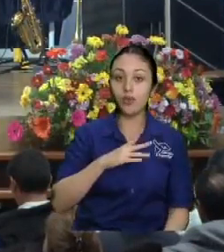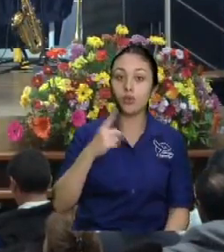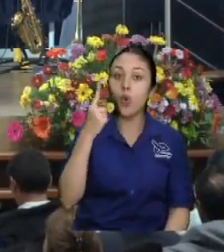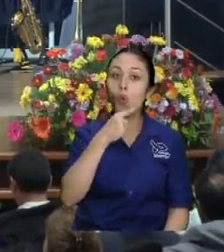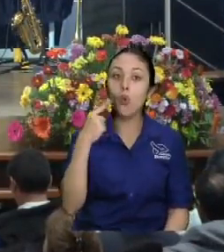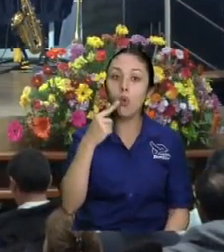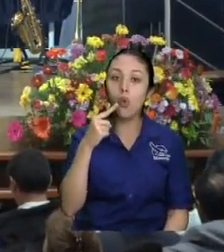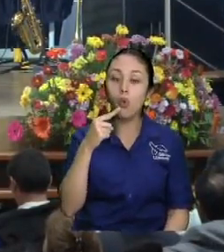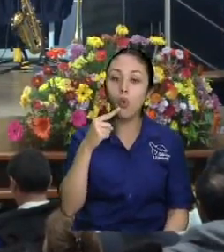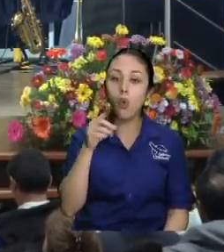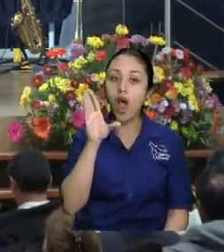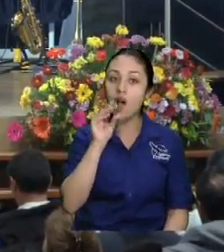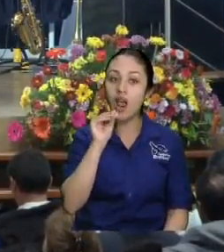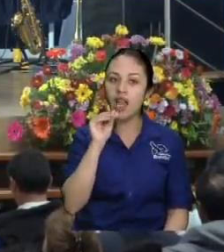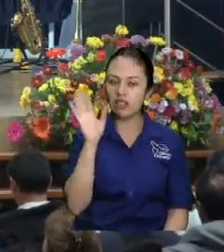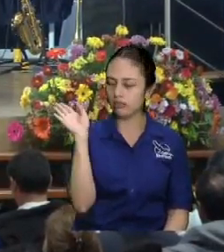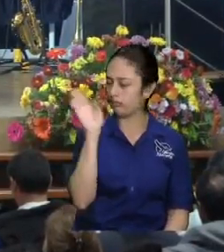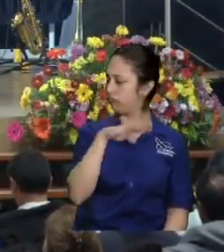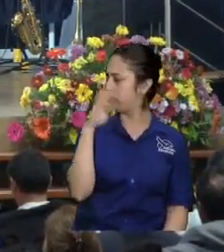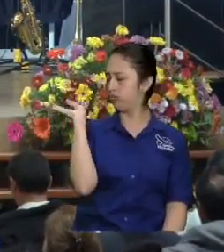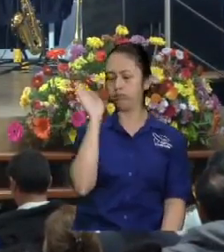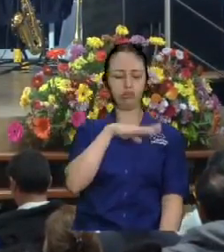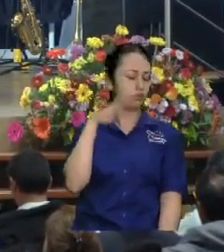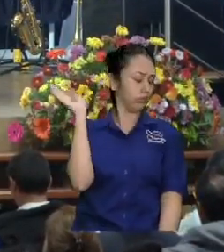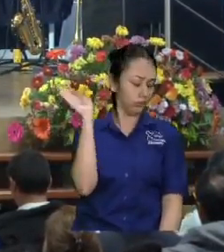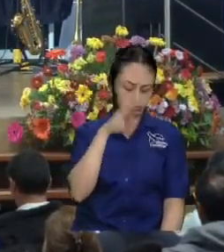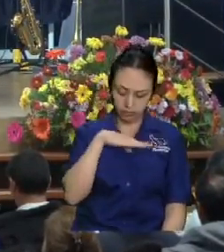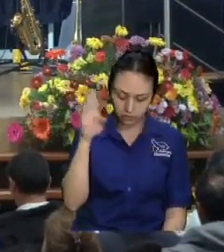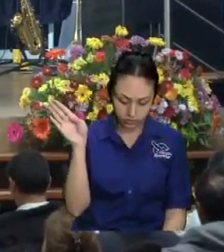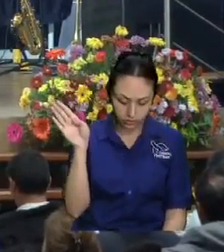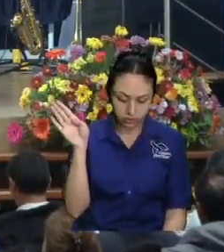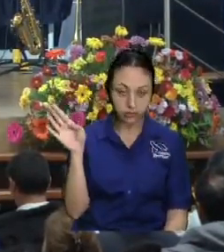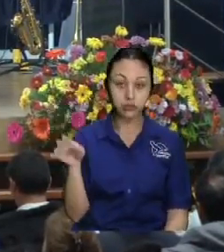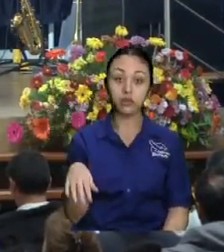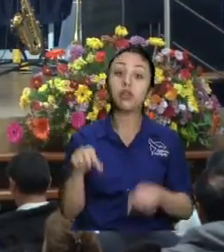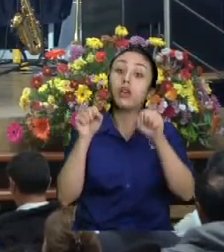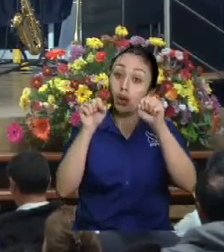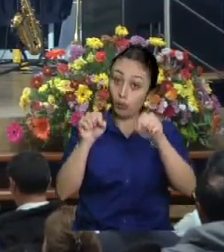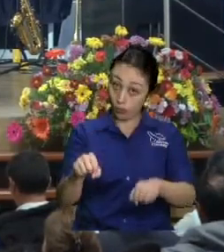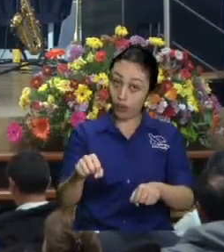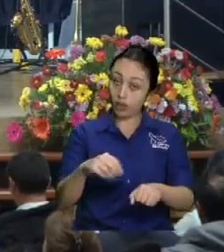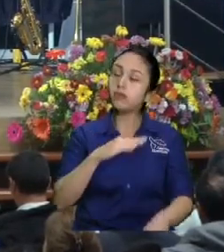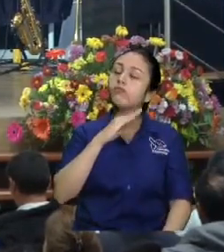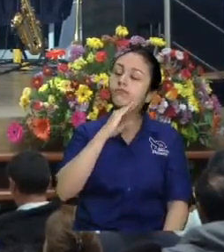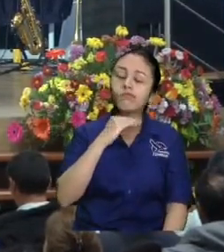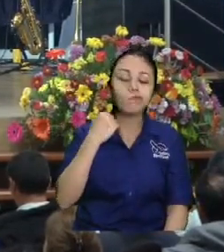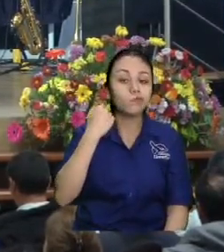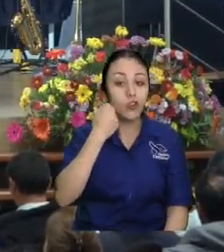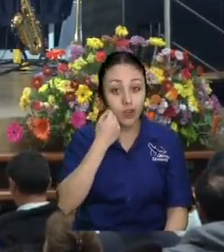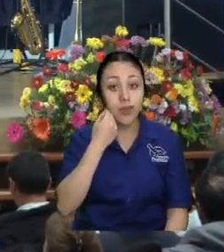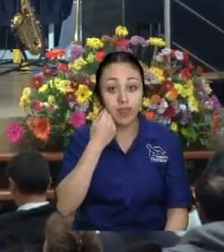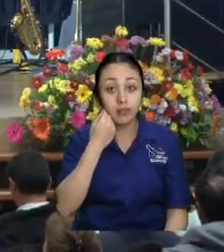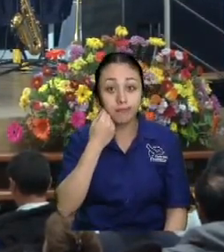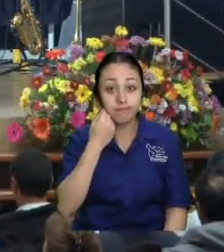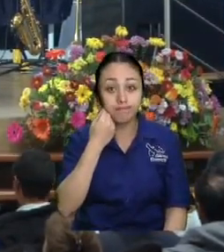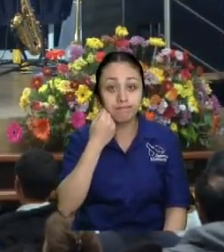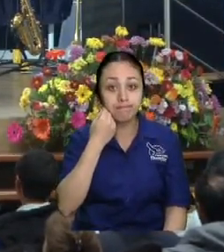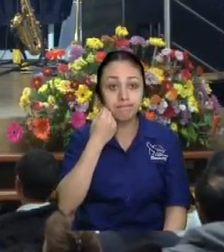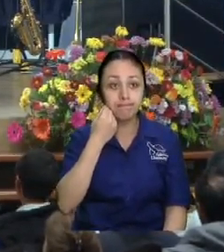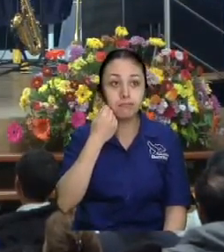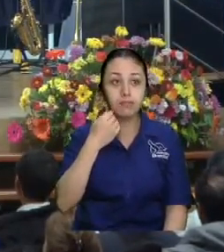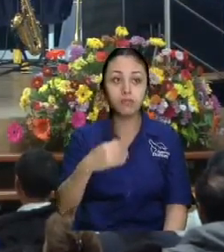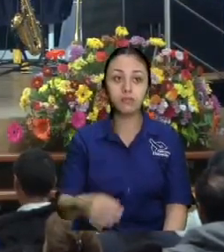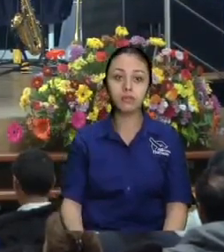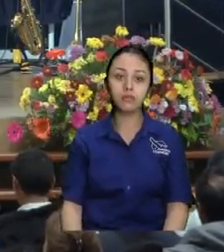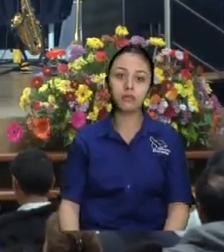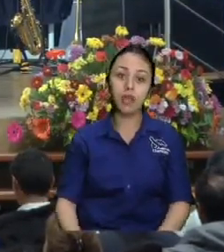Puede ser un problema estomacal, una mala digestión. O puede ser que no